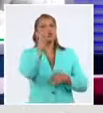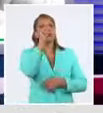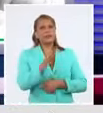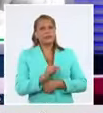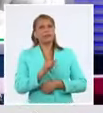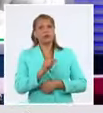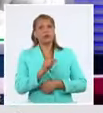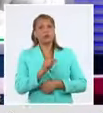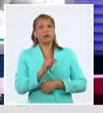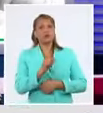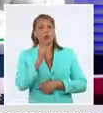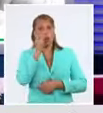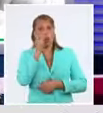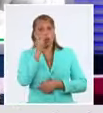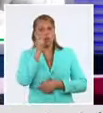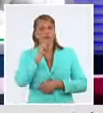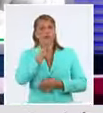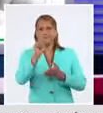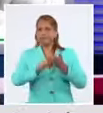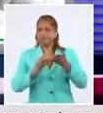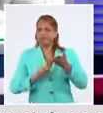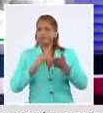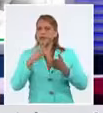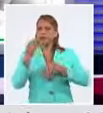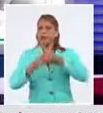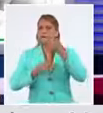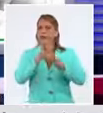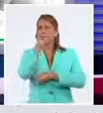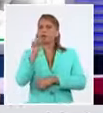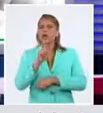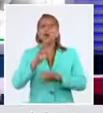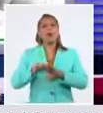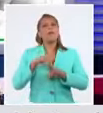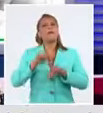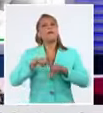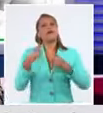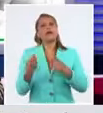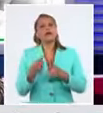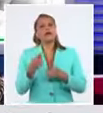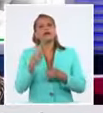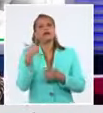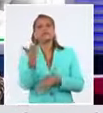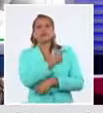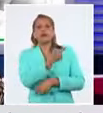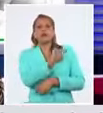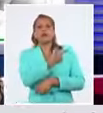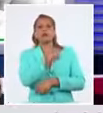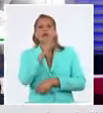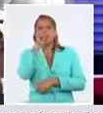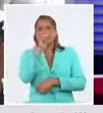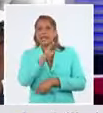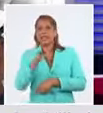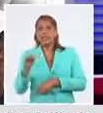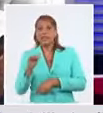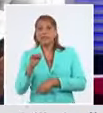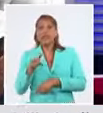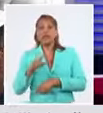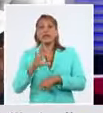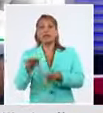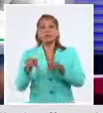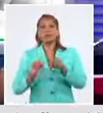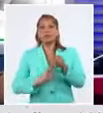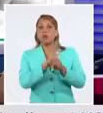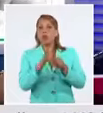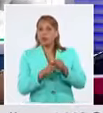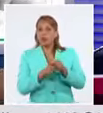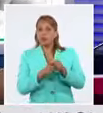prensa, nos escribe: ¿por qué no ha comenzado la vacunación con los niños convalecientes si es la misma vacuna que los adultos? Bueno,